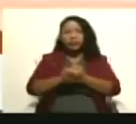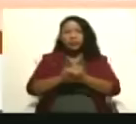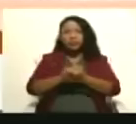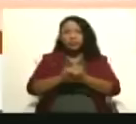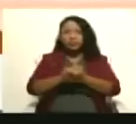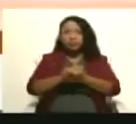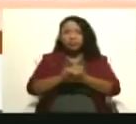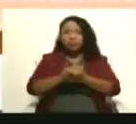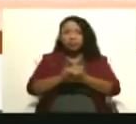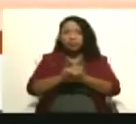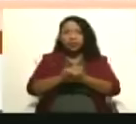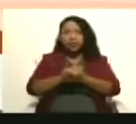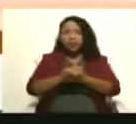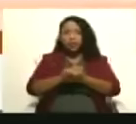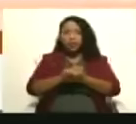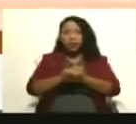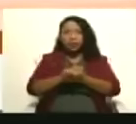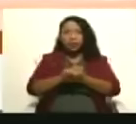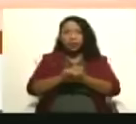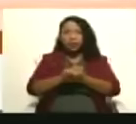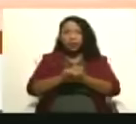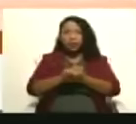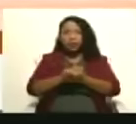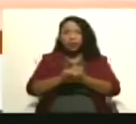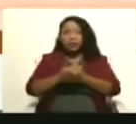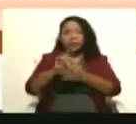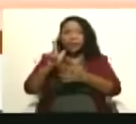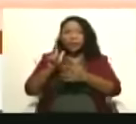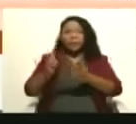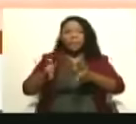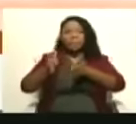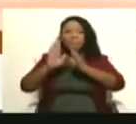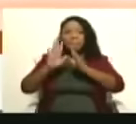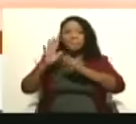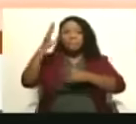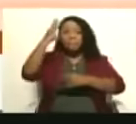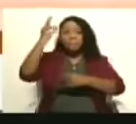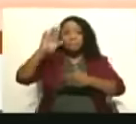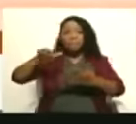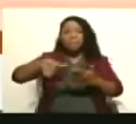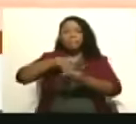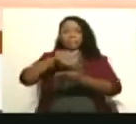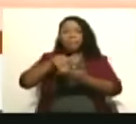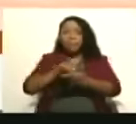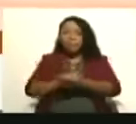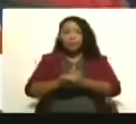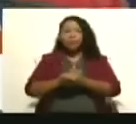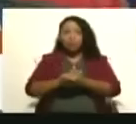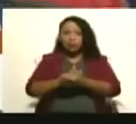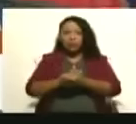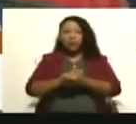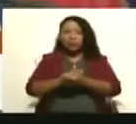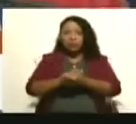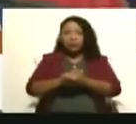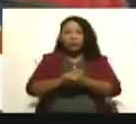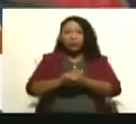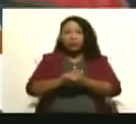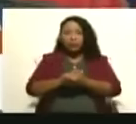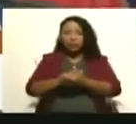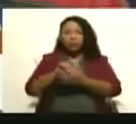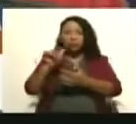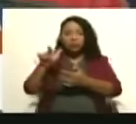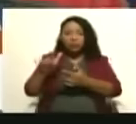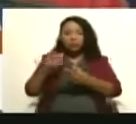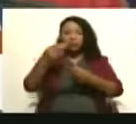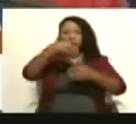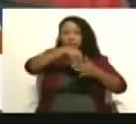Serán resguardadas más de 1.203 instalaciones del Consejo Nacional Electoral, correspondiente a centros de impresión,